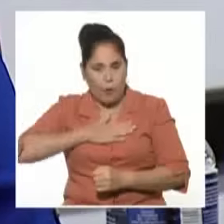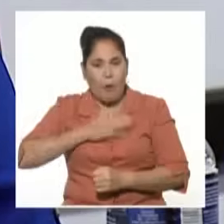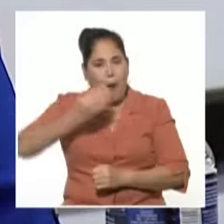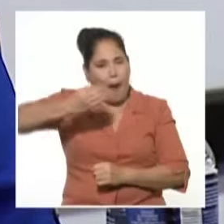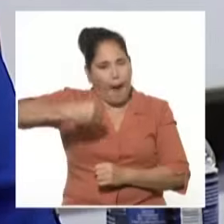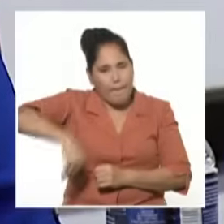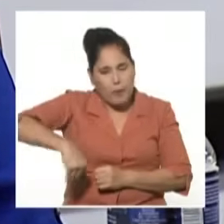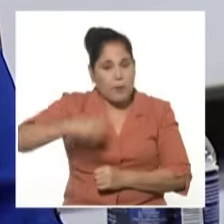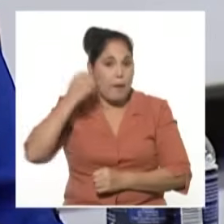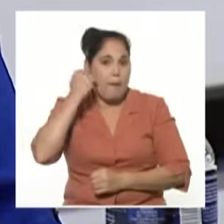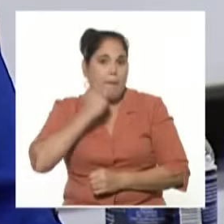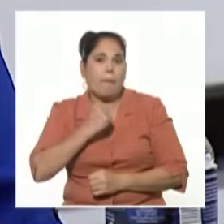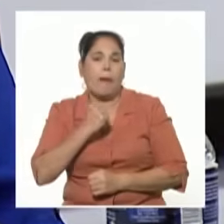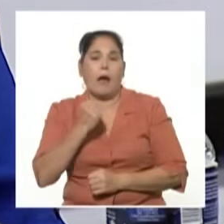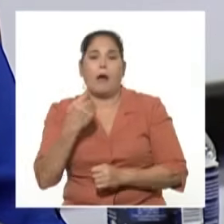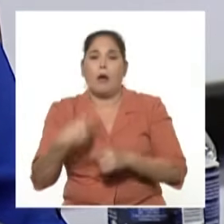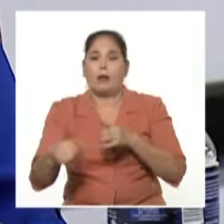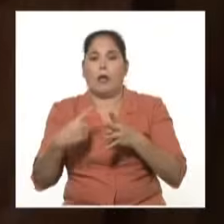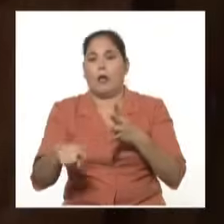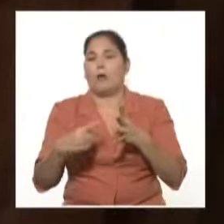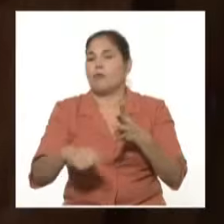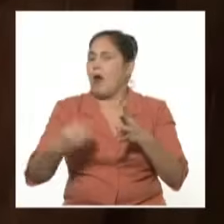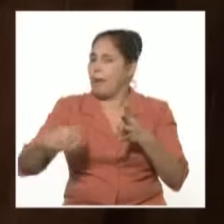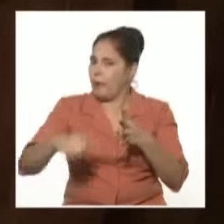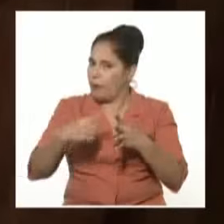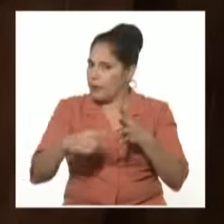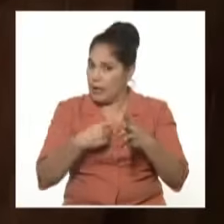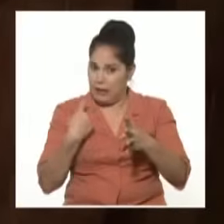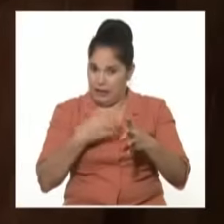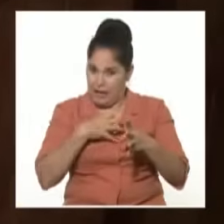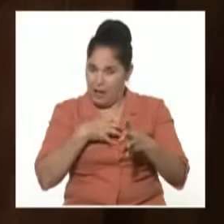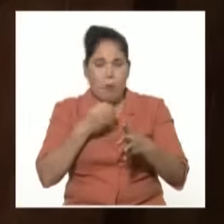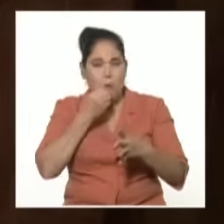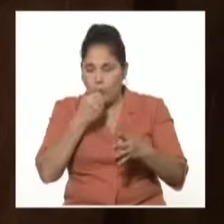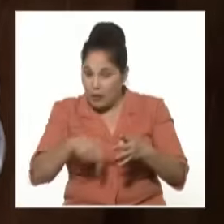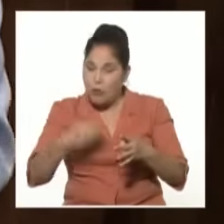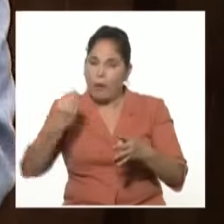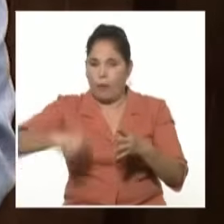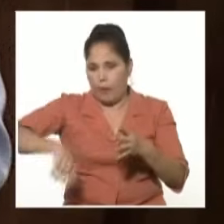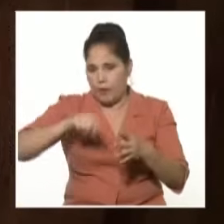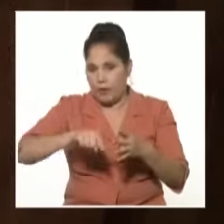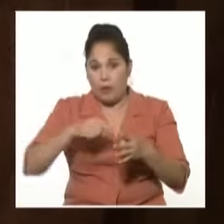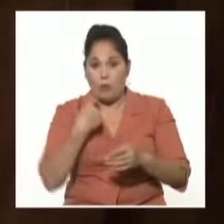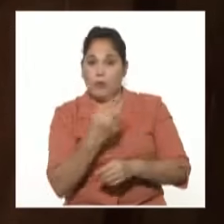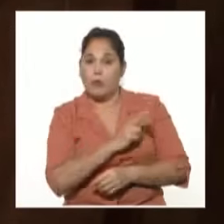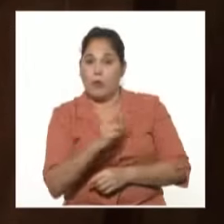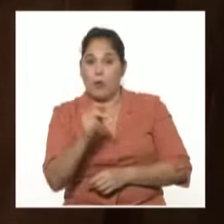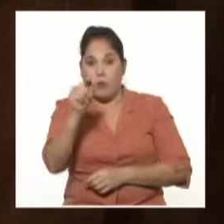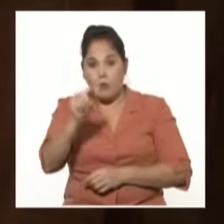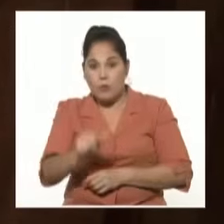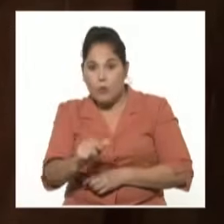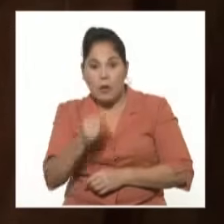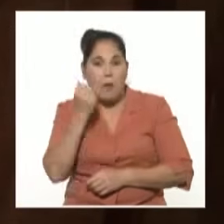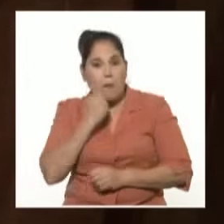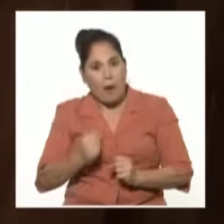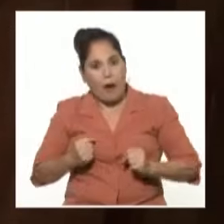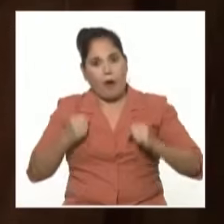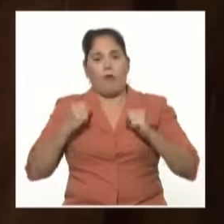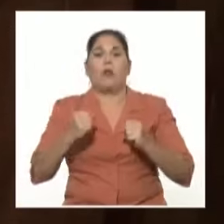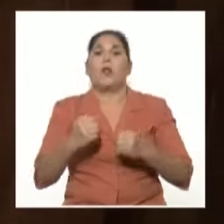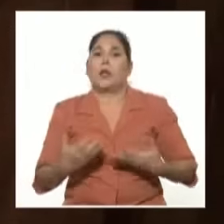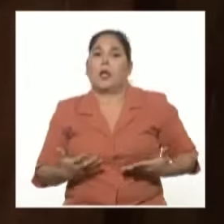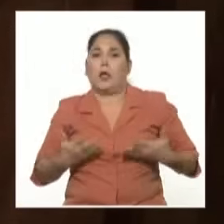aprovechamiento máximo de los escasos recursos de que disponemos. Lo revolucionario es levantarnos cada día